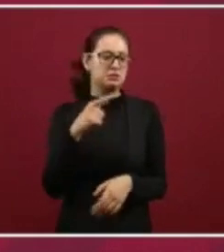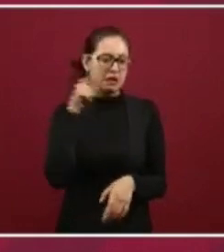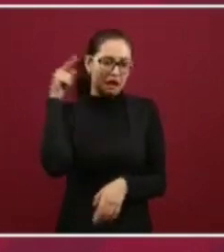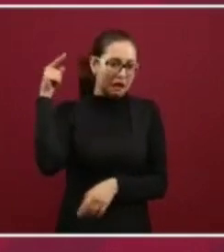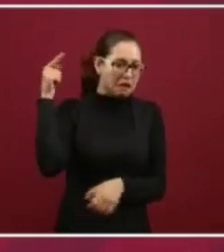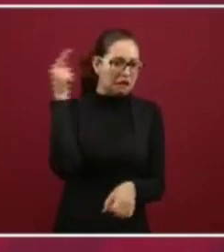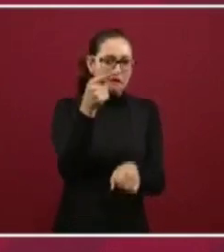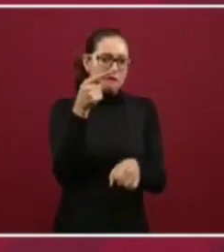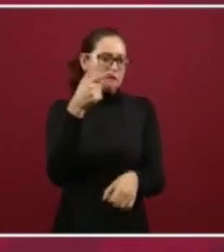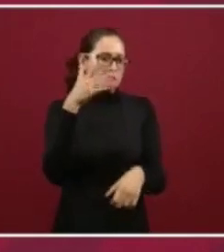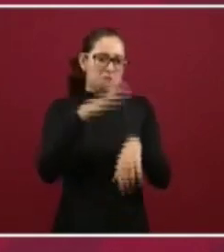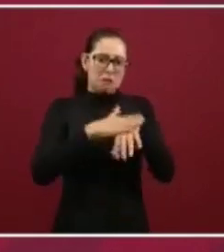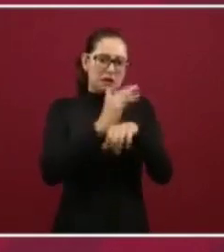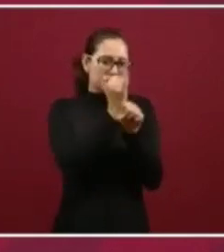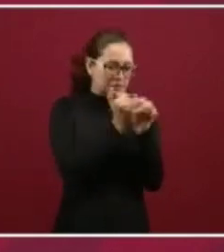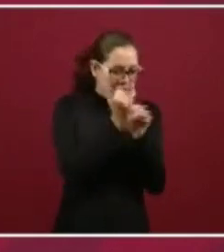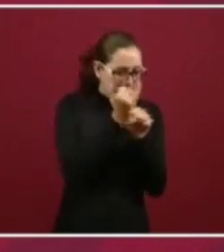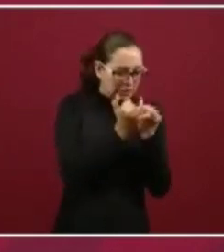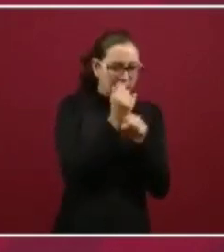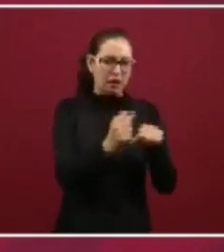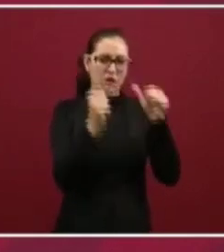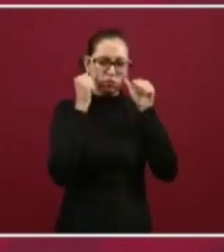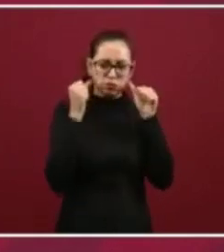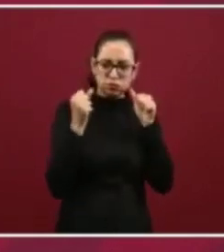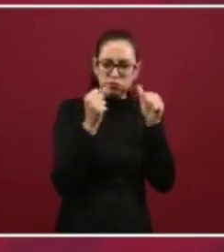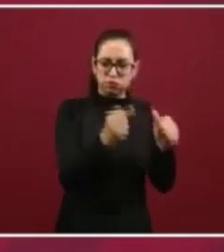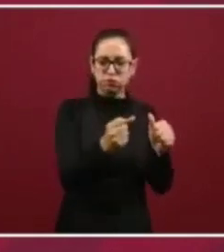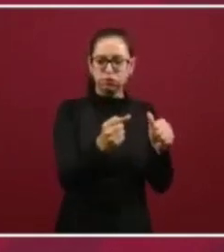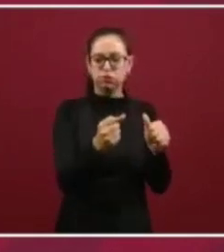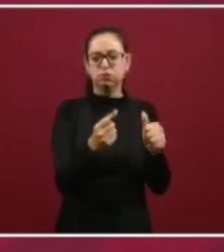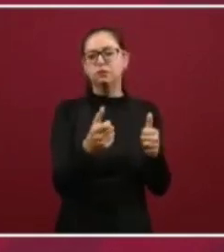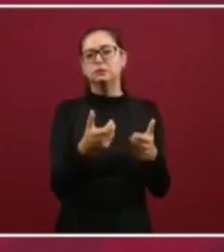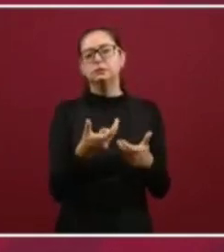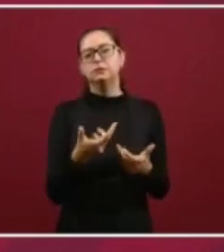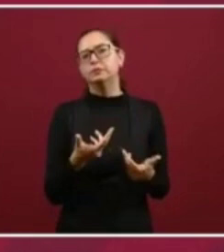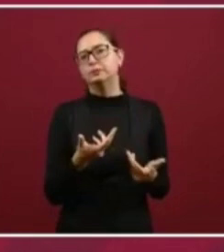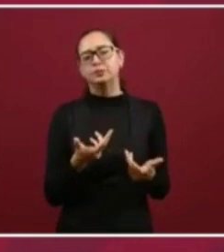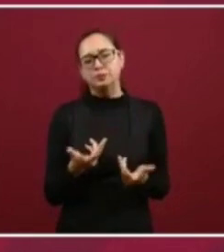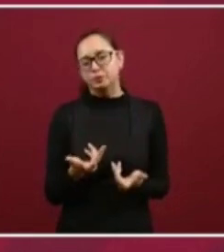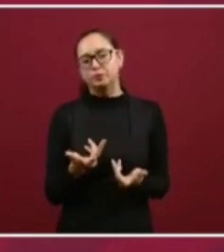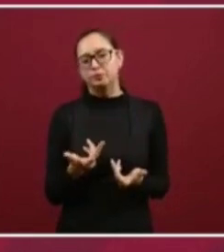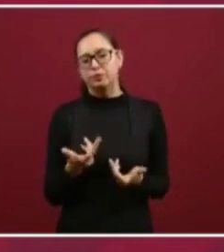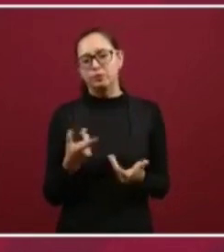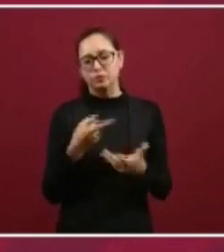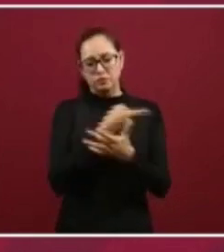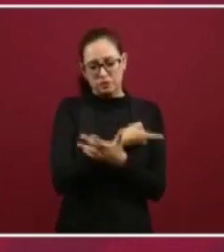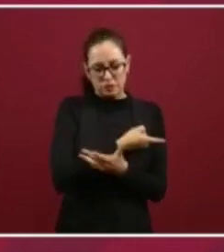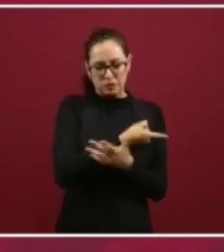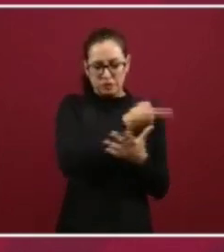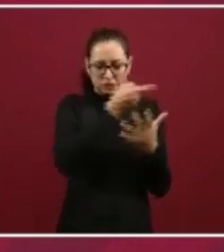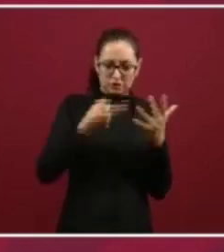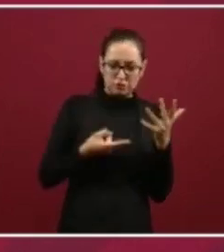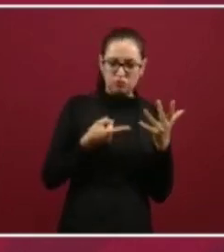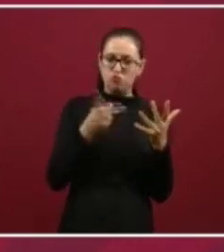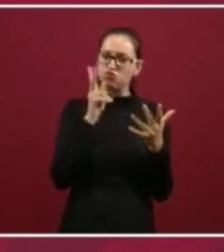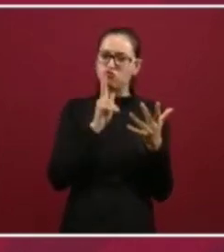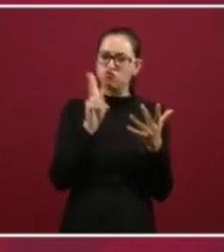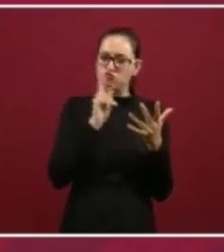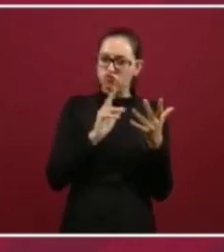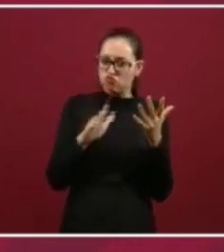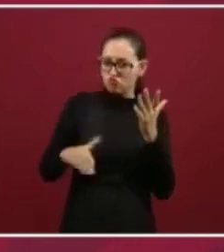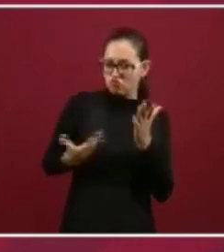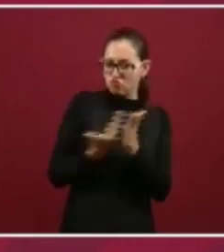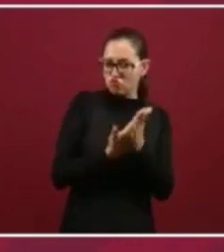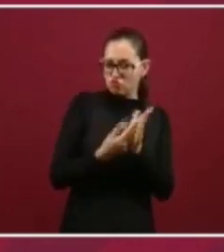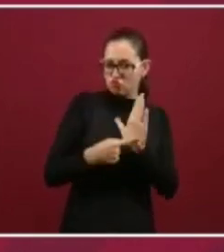investigado, donde hay más elementos de